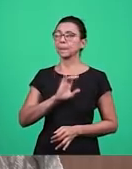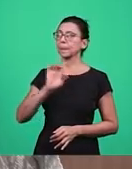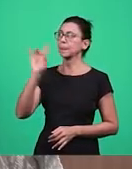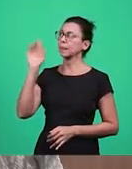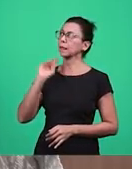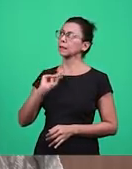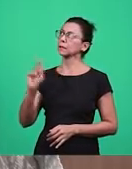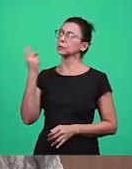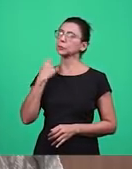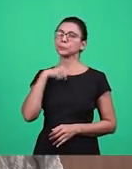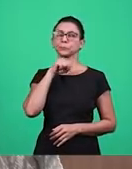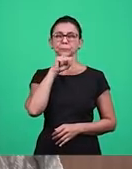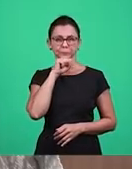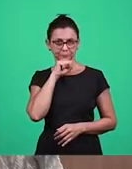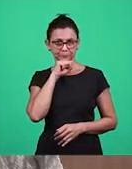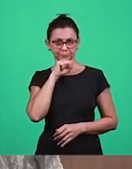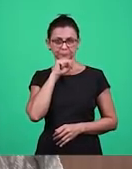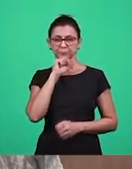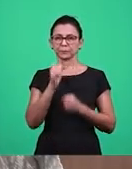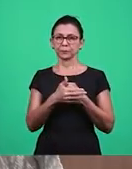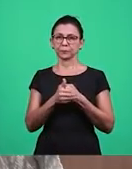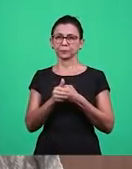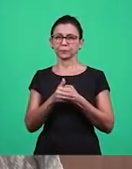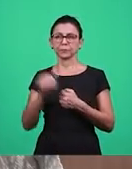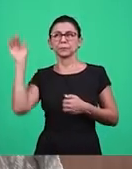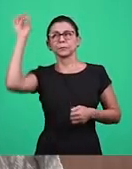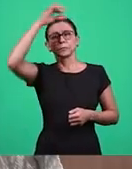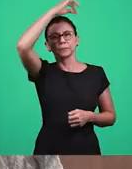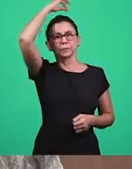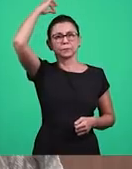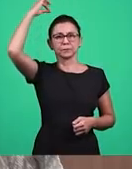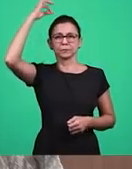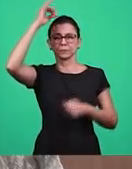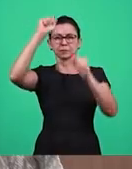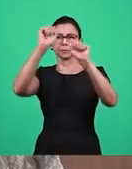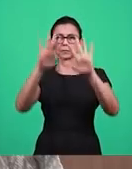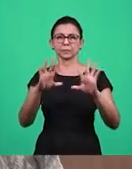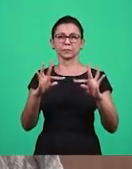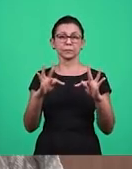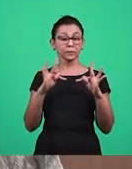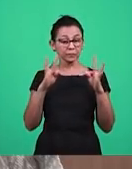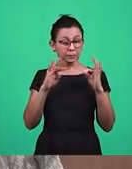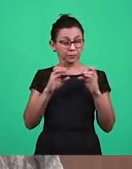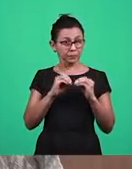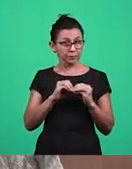el amor de Dios, nuestro eterno Padre, las dulces y eternas consolaciones del Espíritu Santo